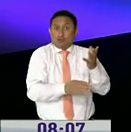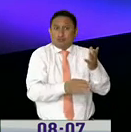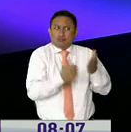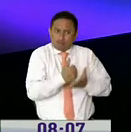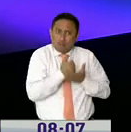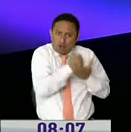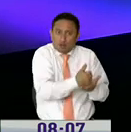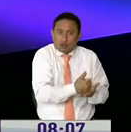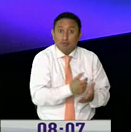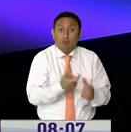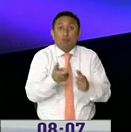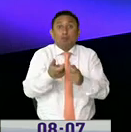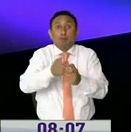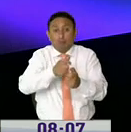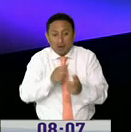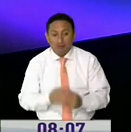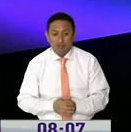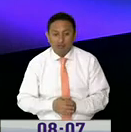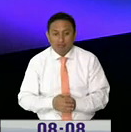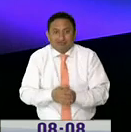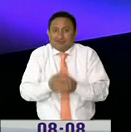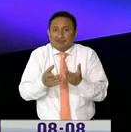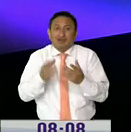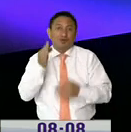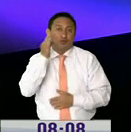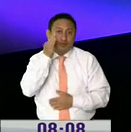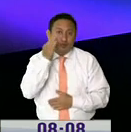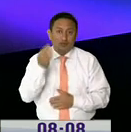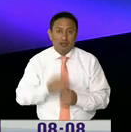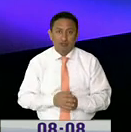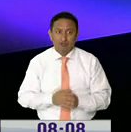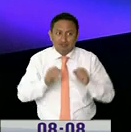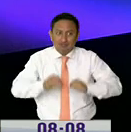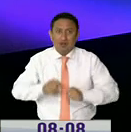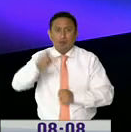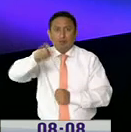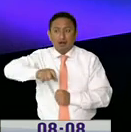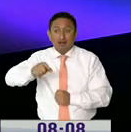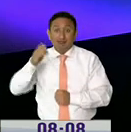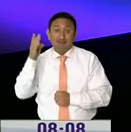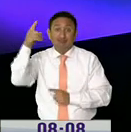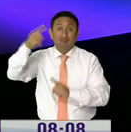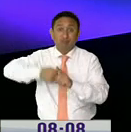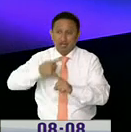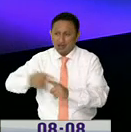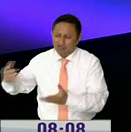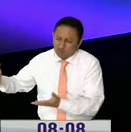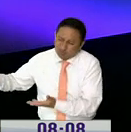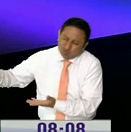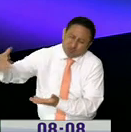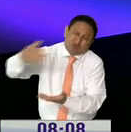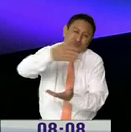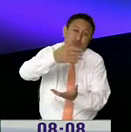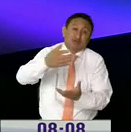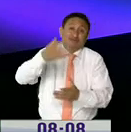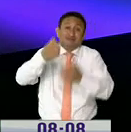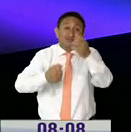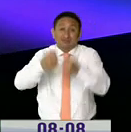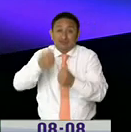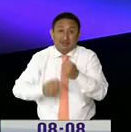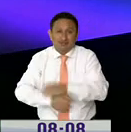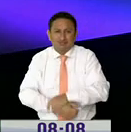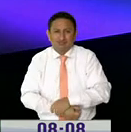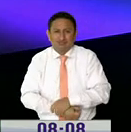ayudemos. Papas, si puede dar fruta. Ay, ¿cuánta gente fue al mercado y arrasó? Las leches